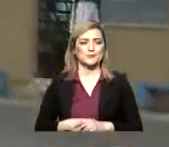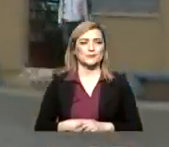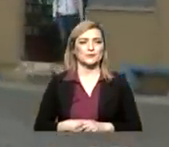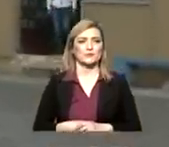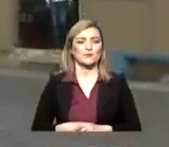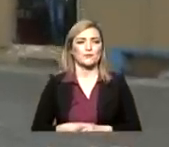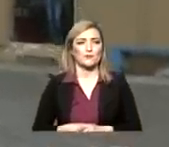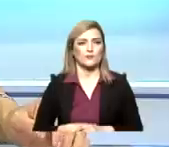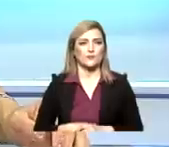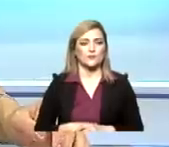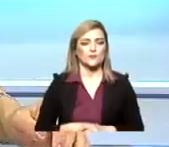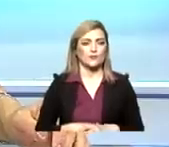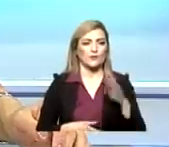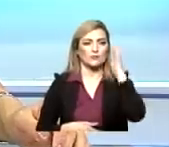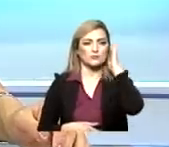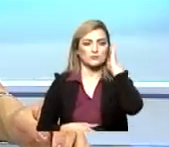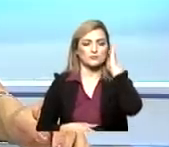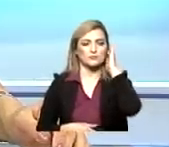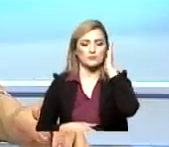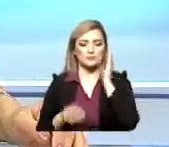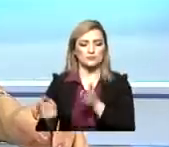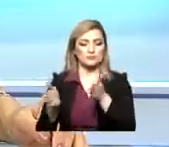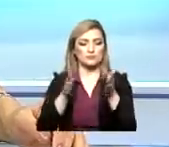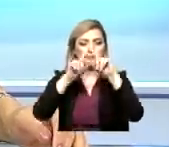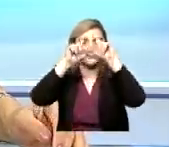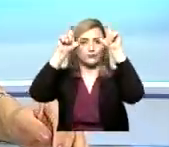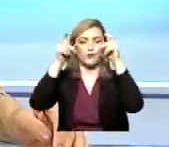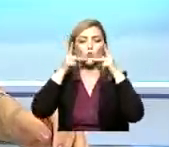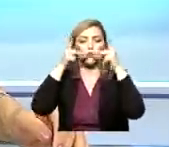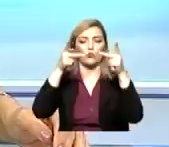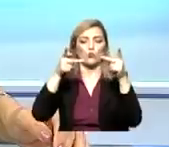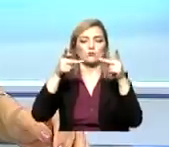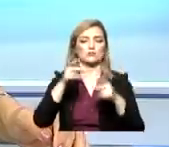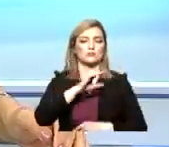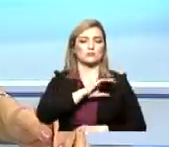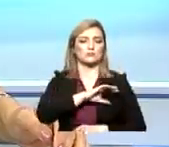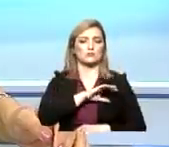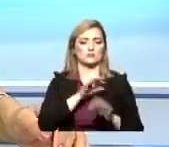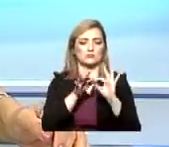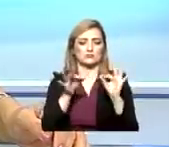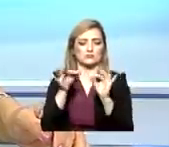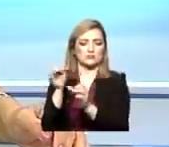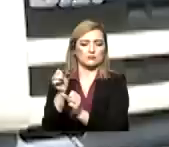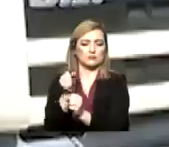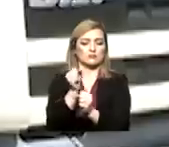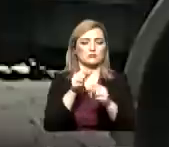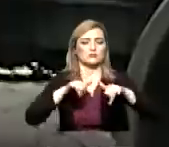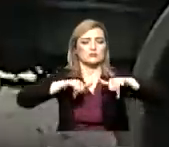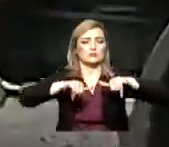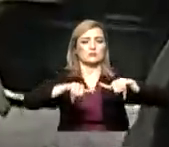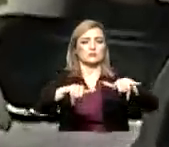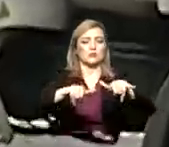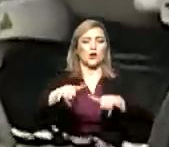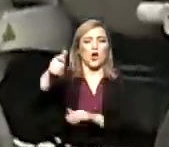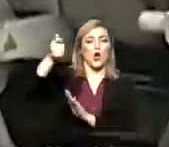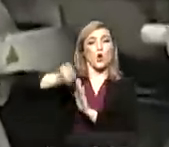Coello, 24 horas. En otro tema, la empresa pública metropolitana de aseo de Quito continúa a la espera de que